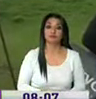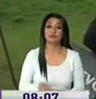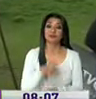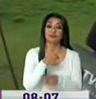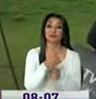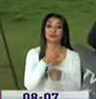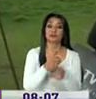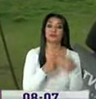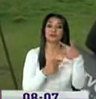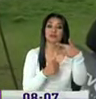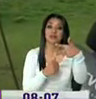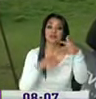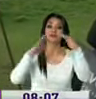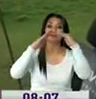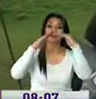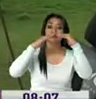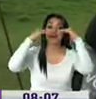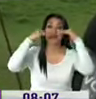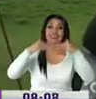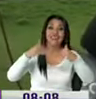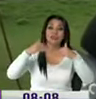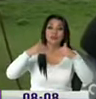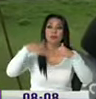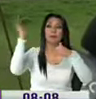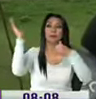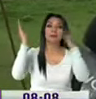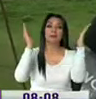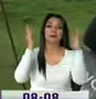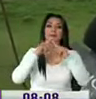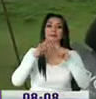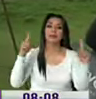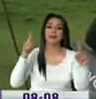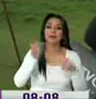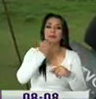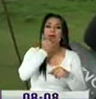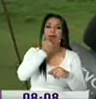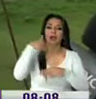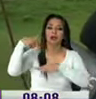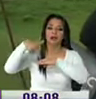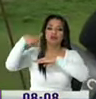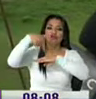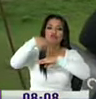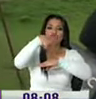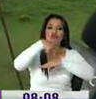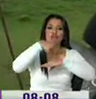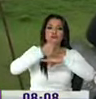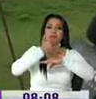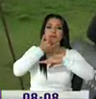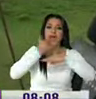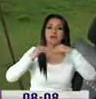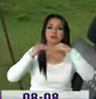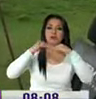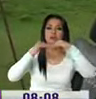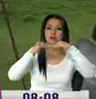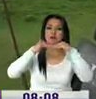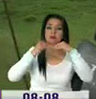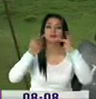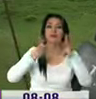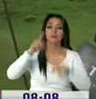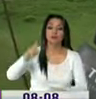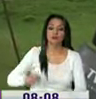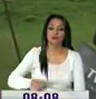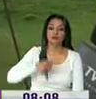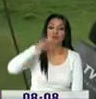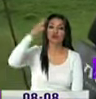se desprendan sus techos, los cuales lastimosamente estaban mal anclados. De igual manera, creó problemas en una rueda moscovita y